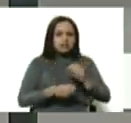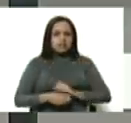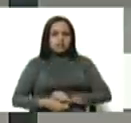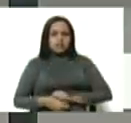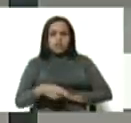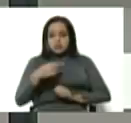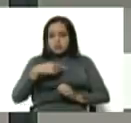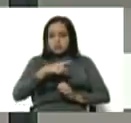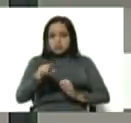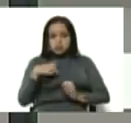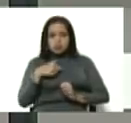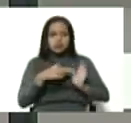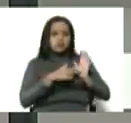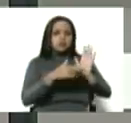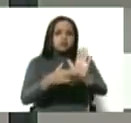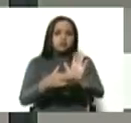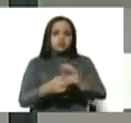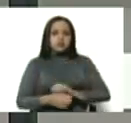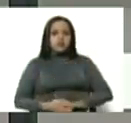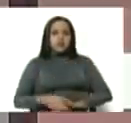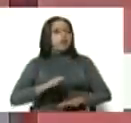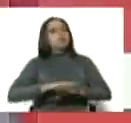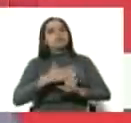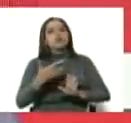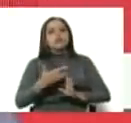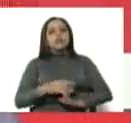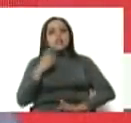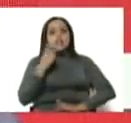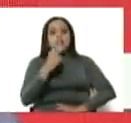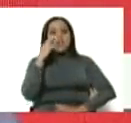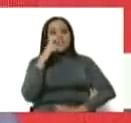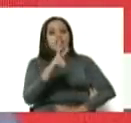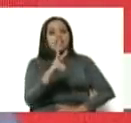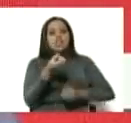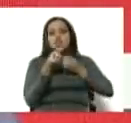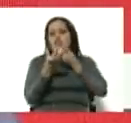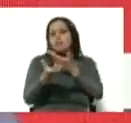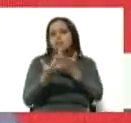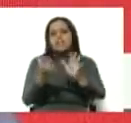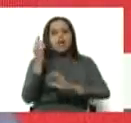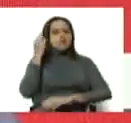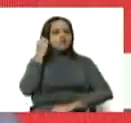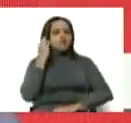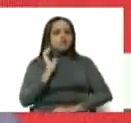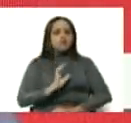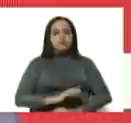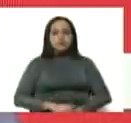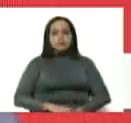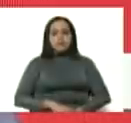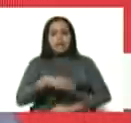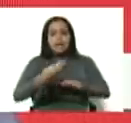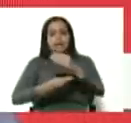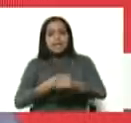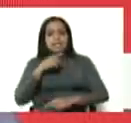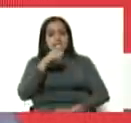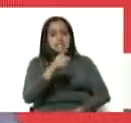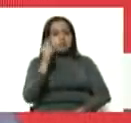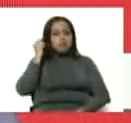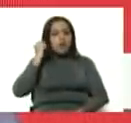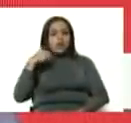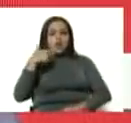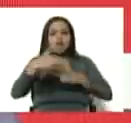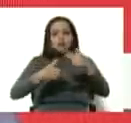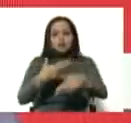a pasar porque son imperdibles las confesiones que hay allí y que hace esta pandillera.